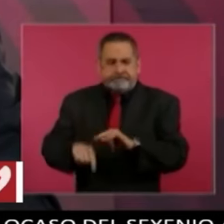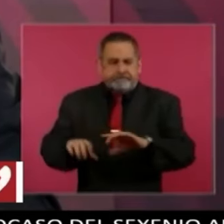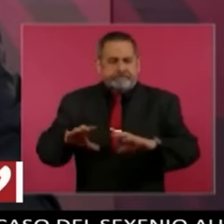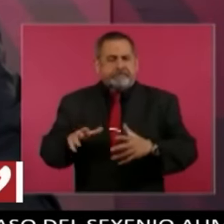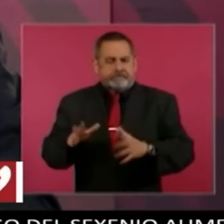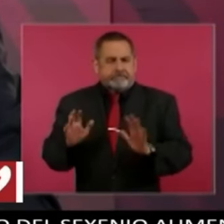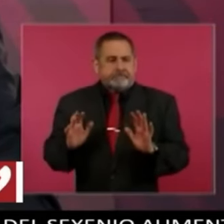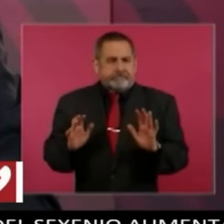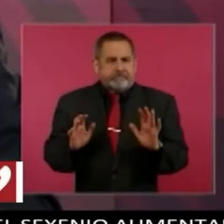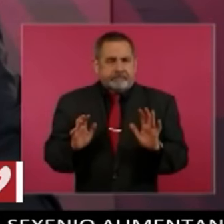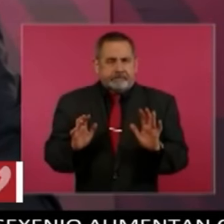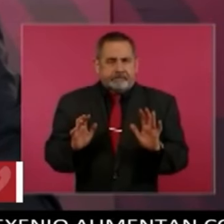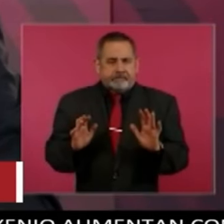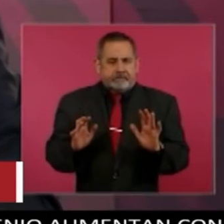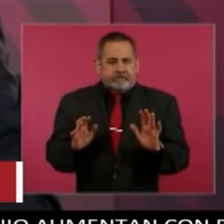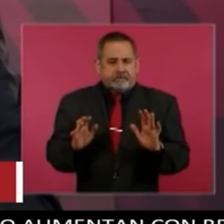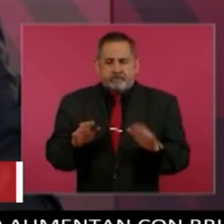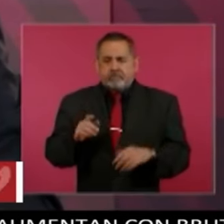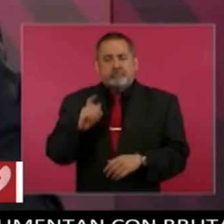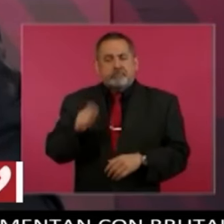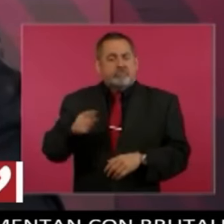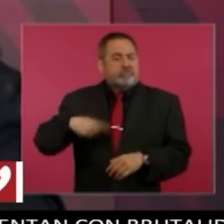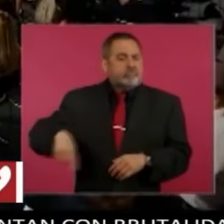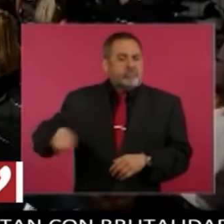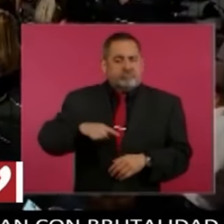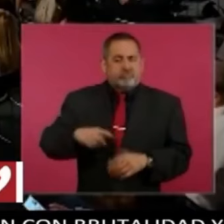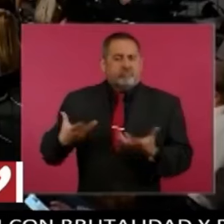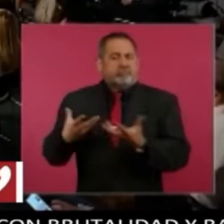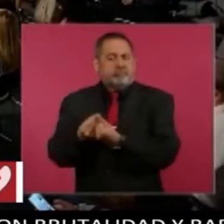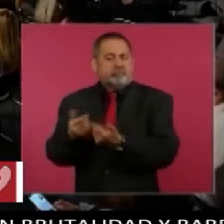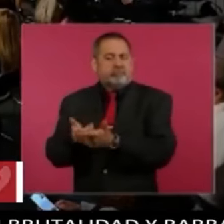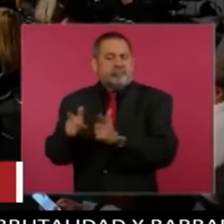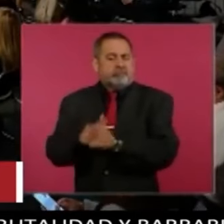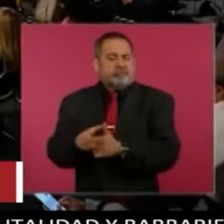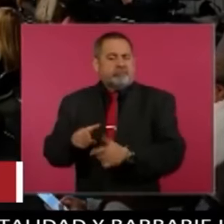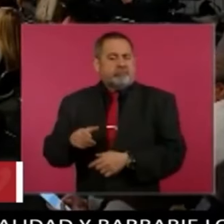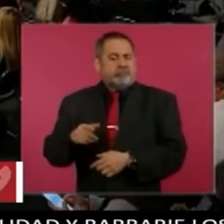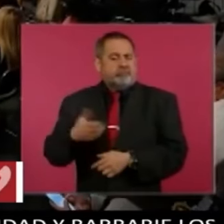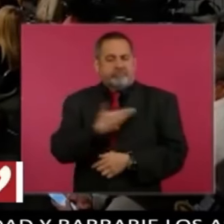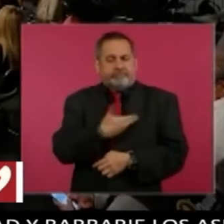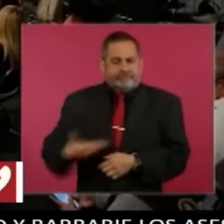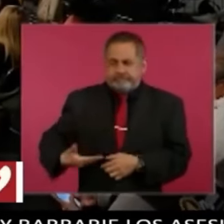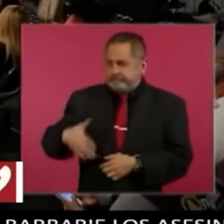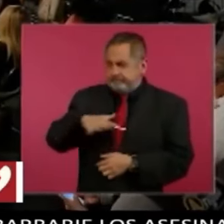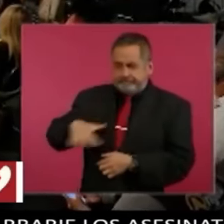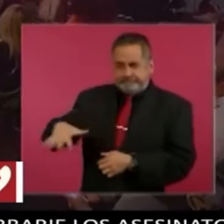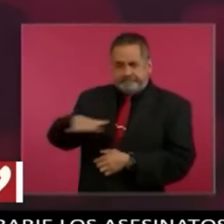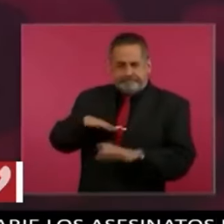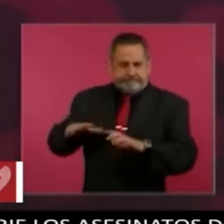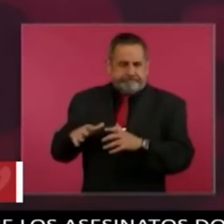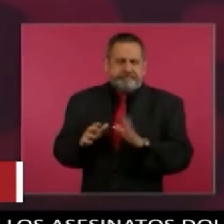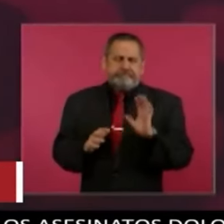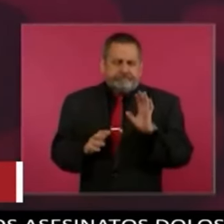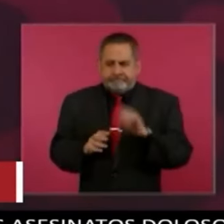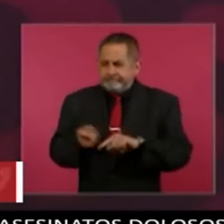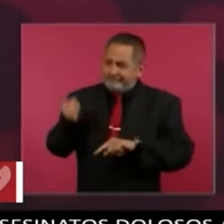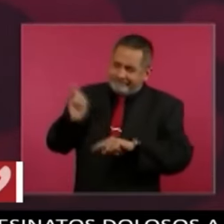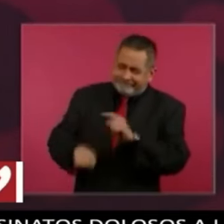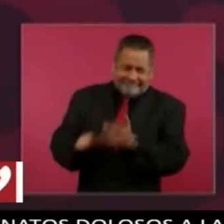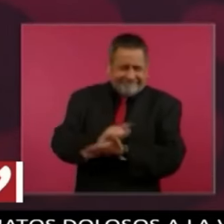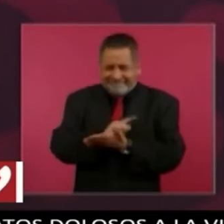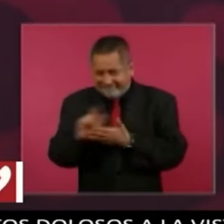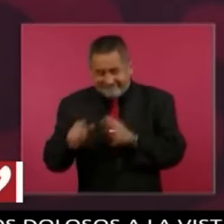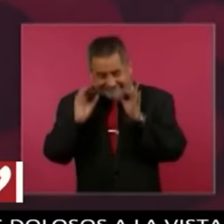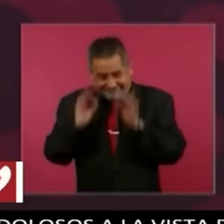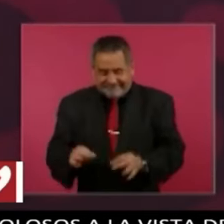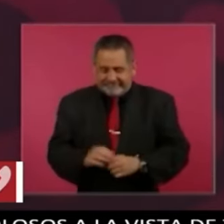cabo efectivamente una elección de Estado. Por eso es vital para México que los